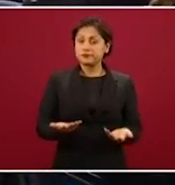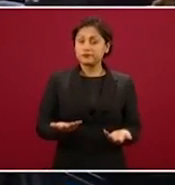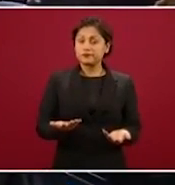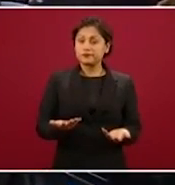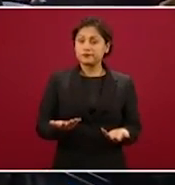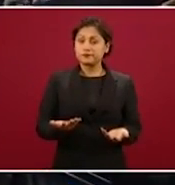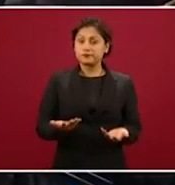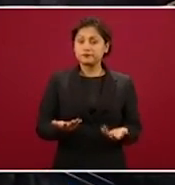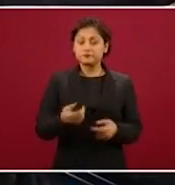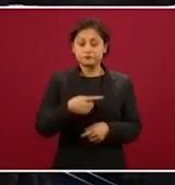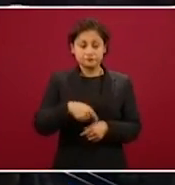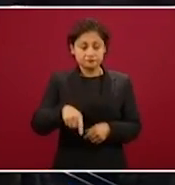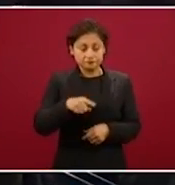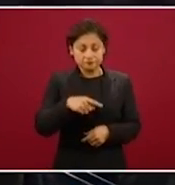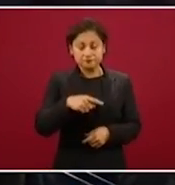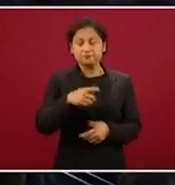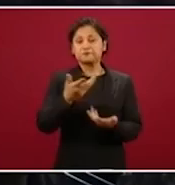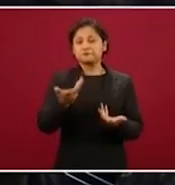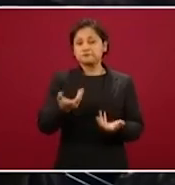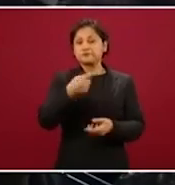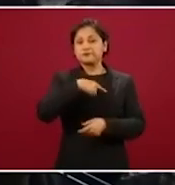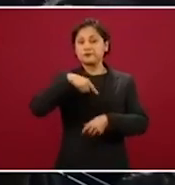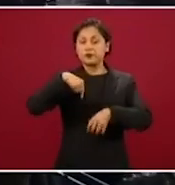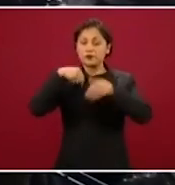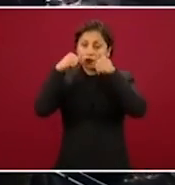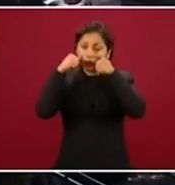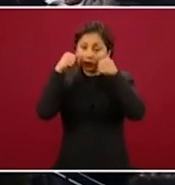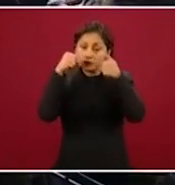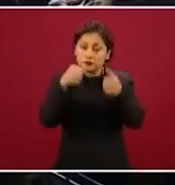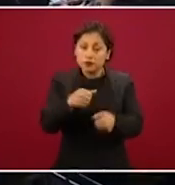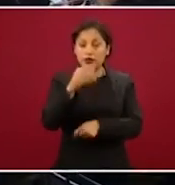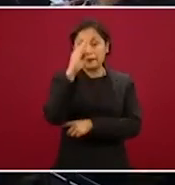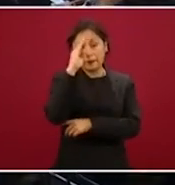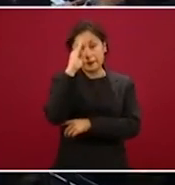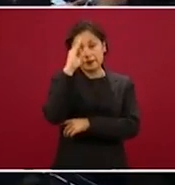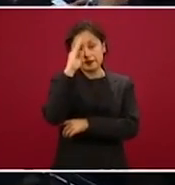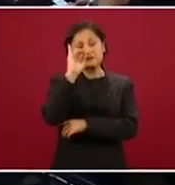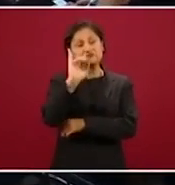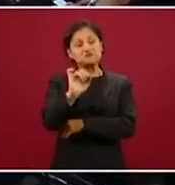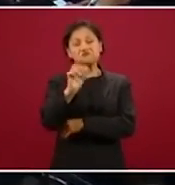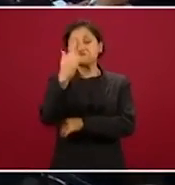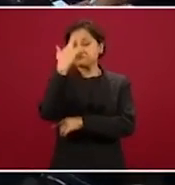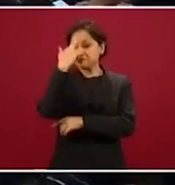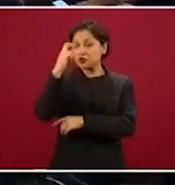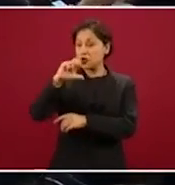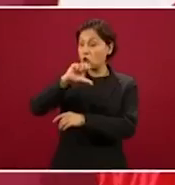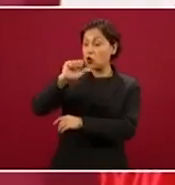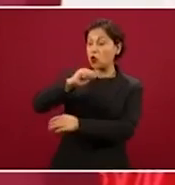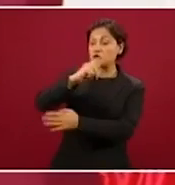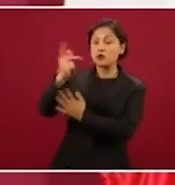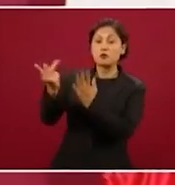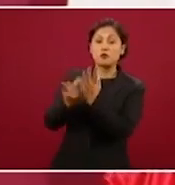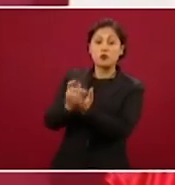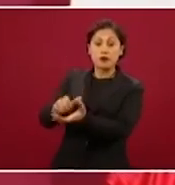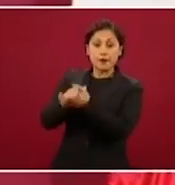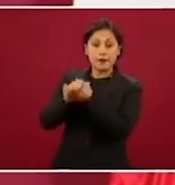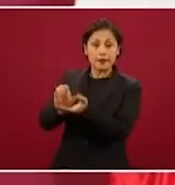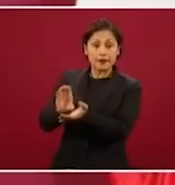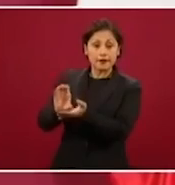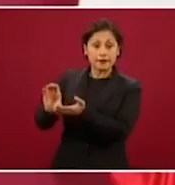se está contemplando que en este programa de tandas ese